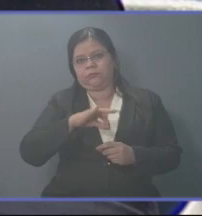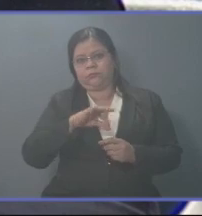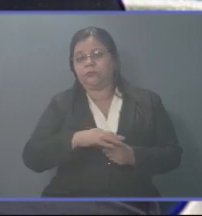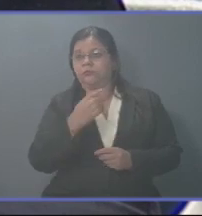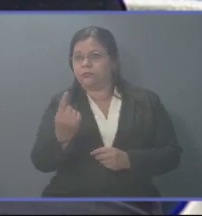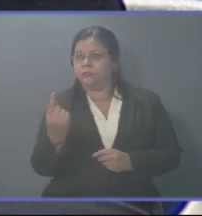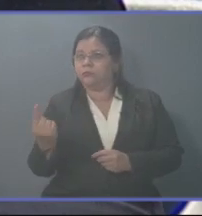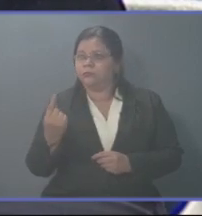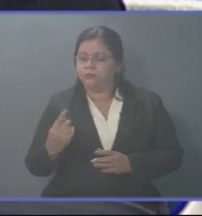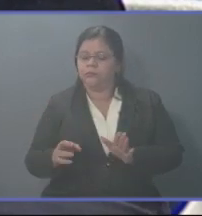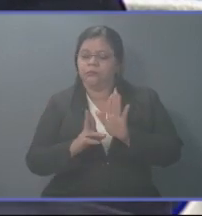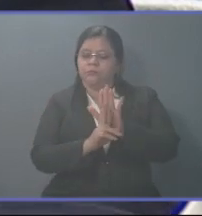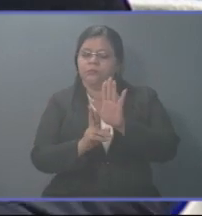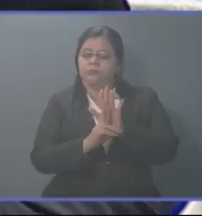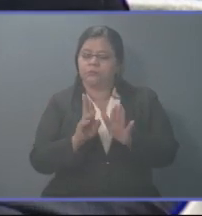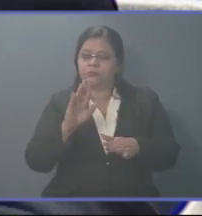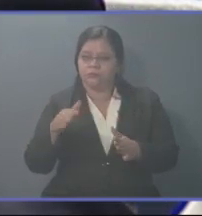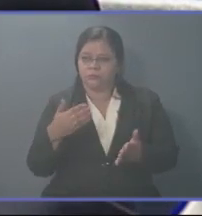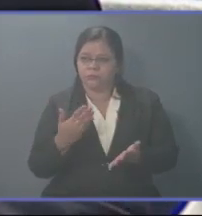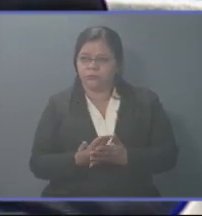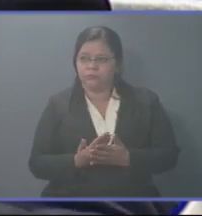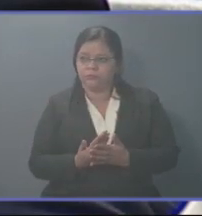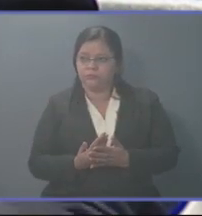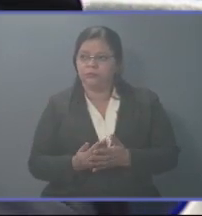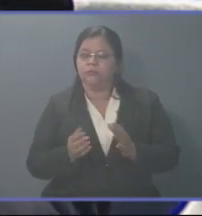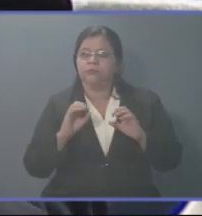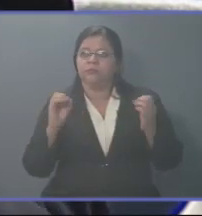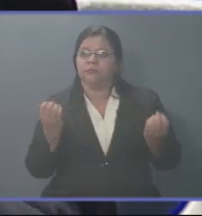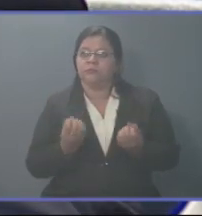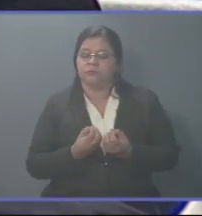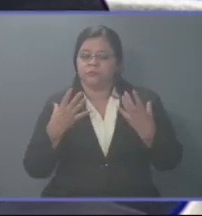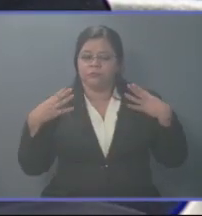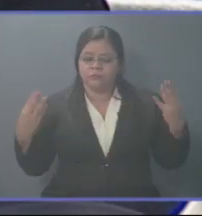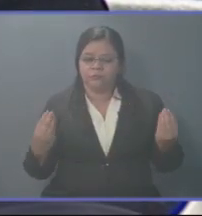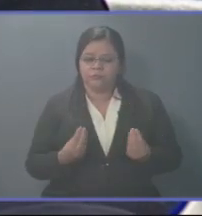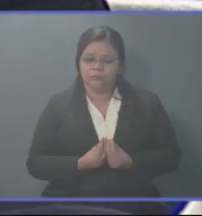personas representantes de las organizaciones de la sociedad